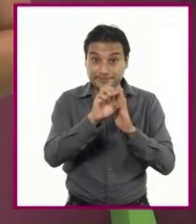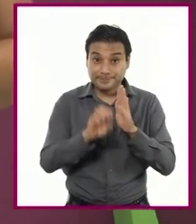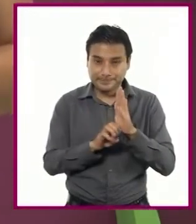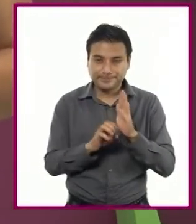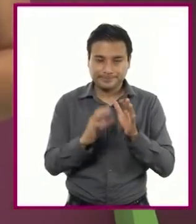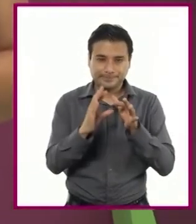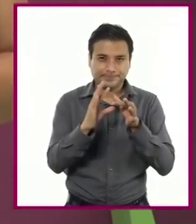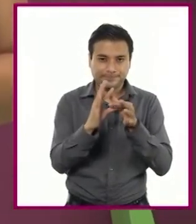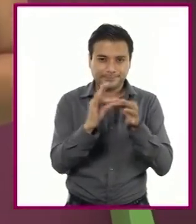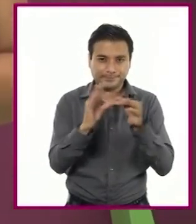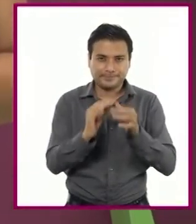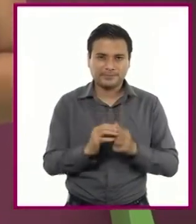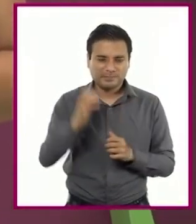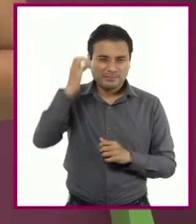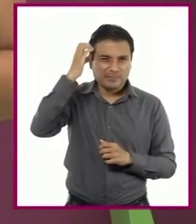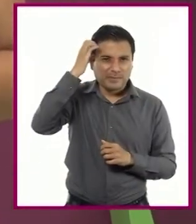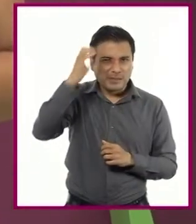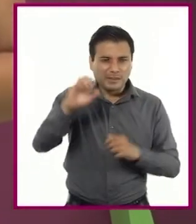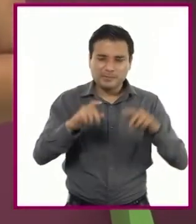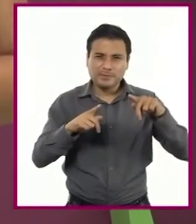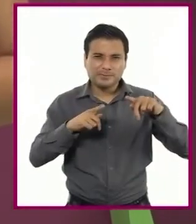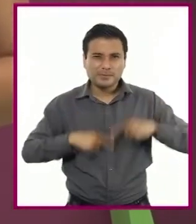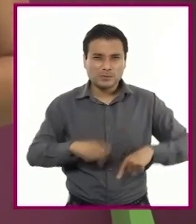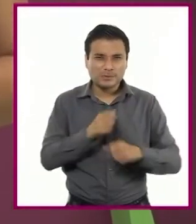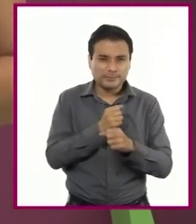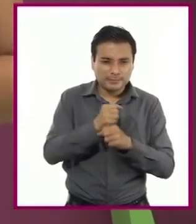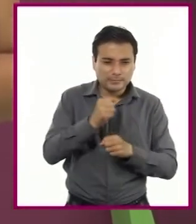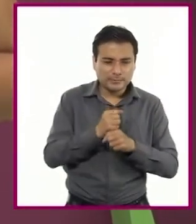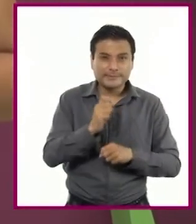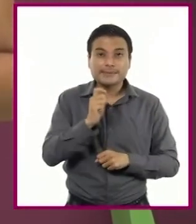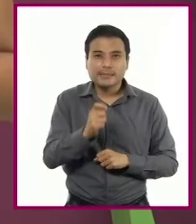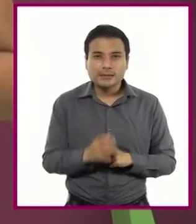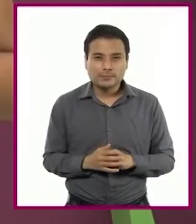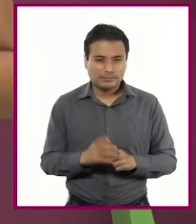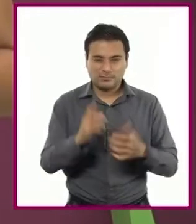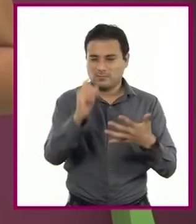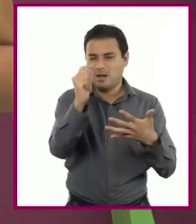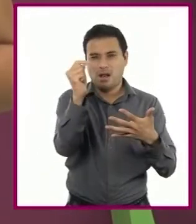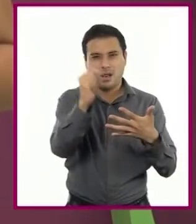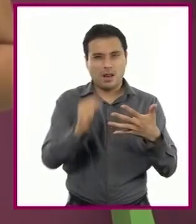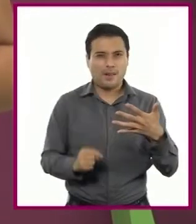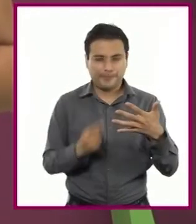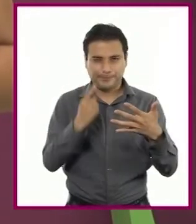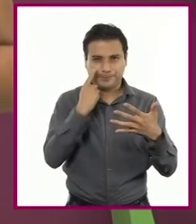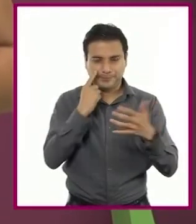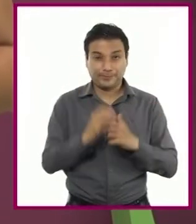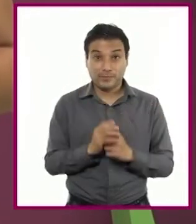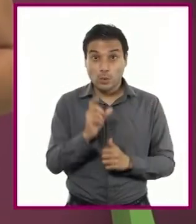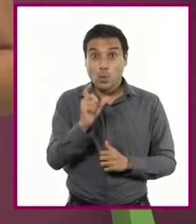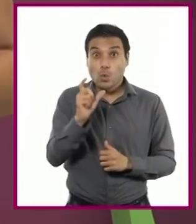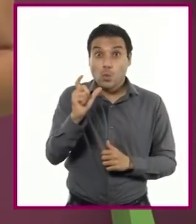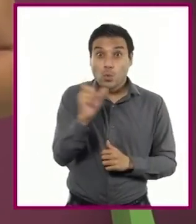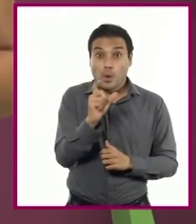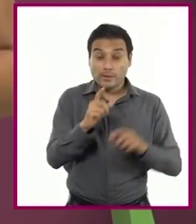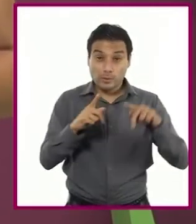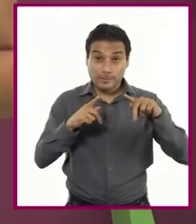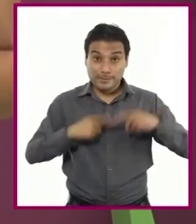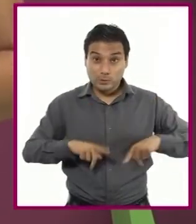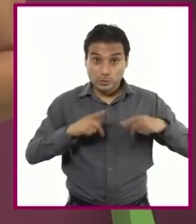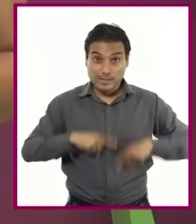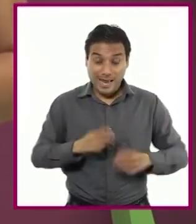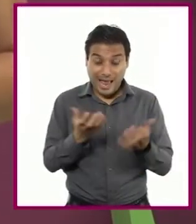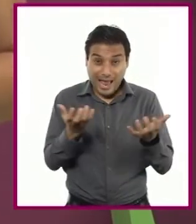por crimen de lesa humanidad cualquiera de los actos siguientes cuando se cometa como parte de